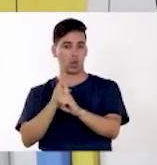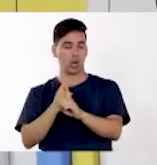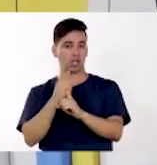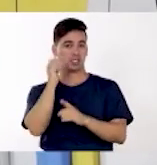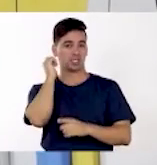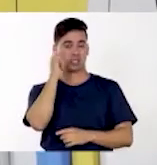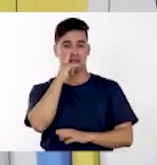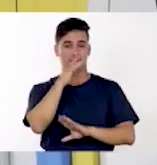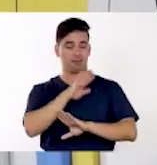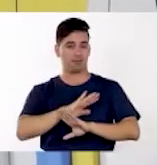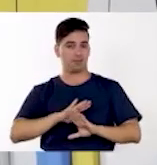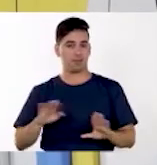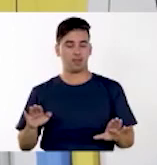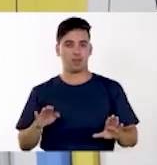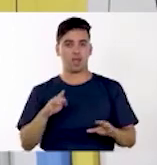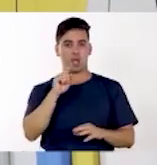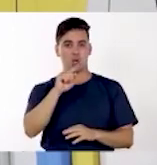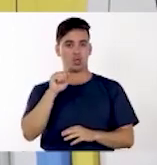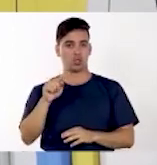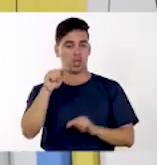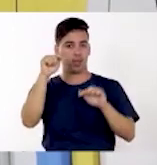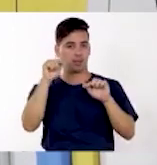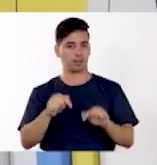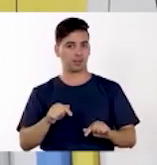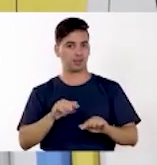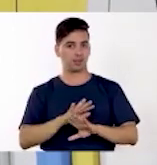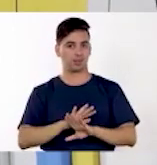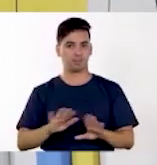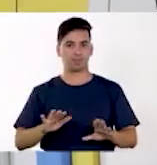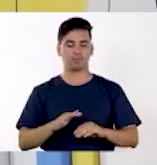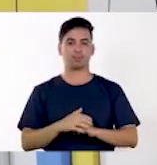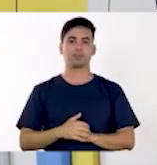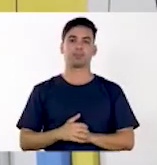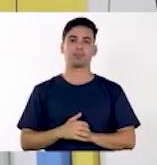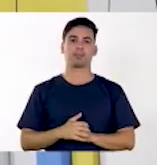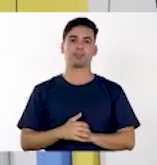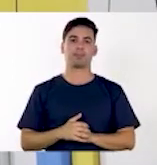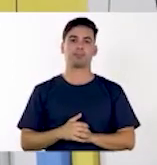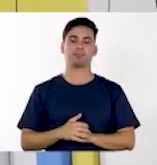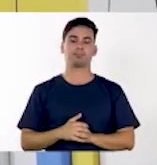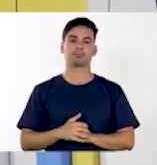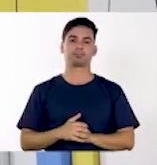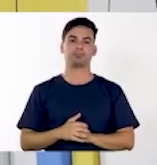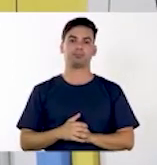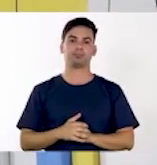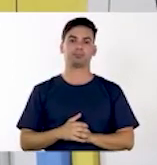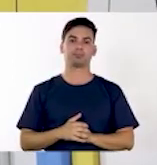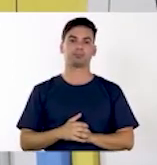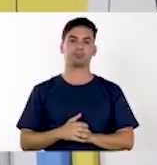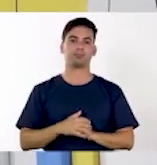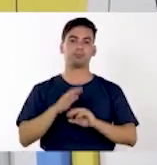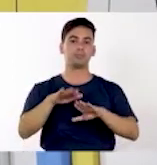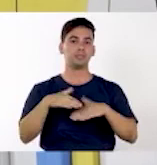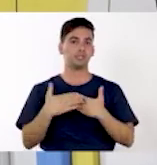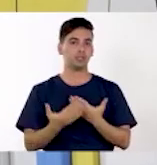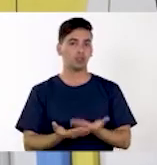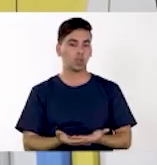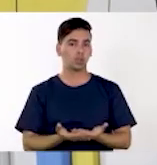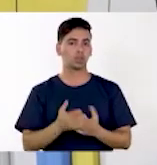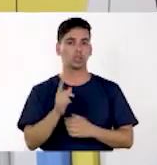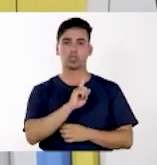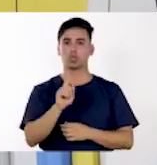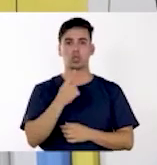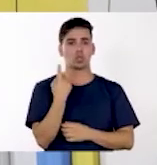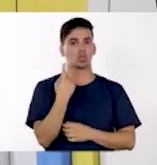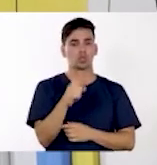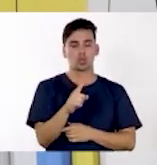terminan ustedes aquí. Por tanto, tienen que, no solamente en lo que